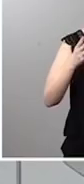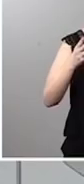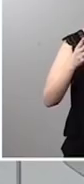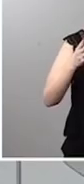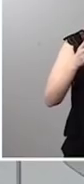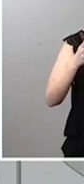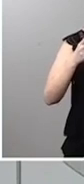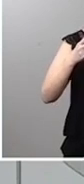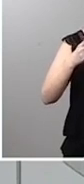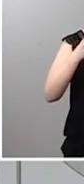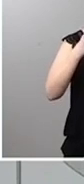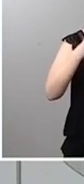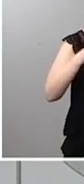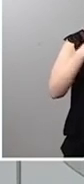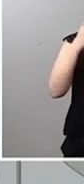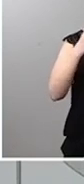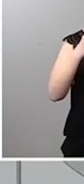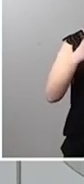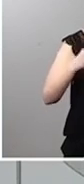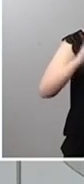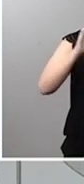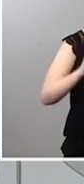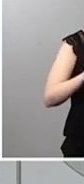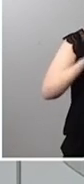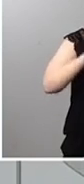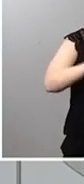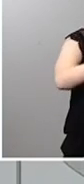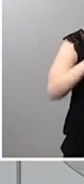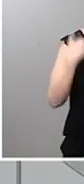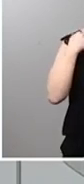que son intocables. Es decir, ¿desde cuándo un presidente del gobierno